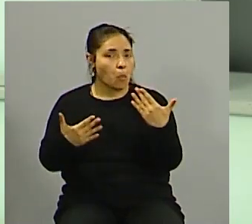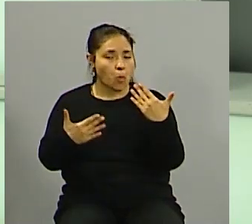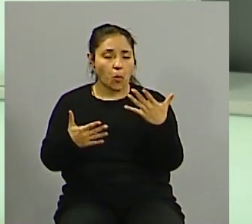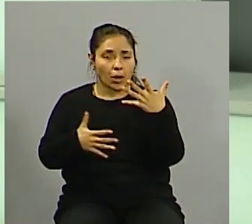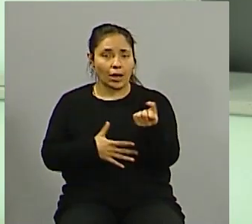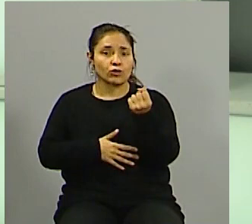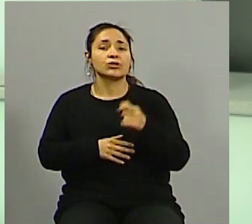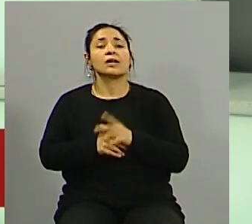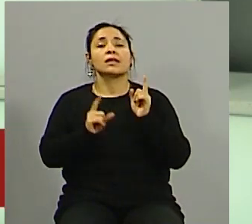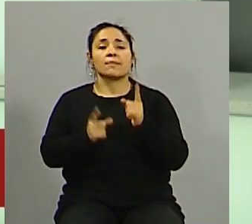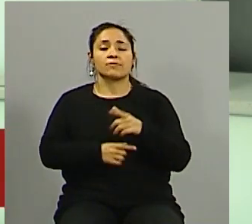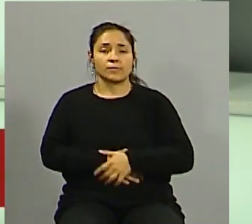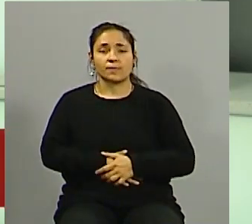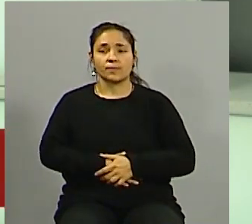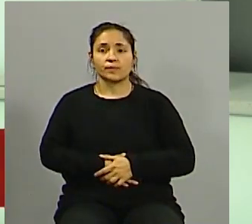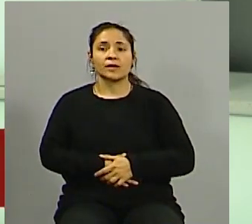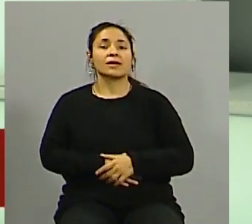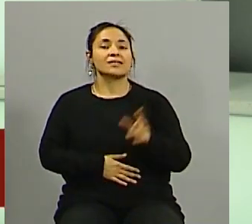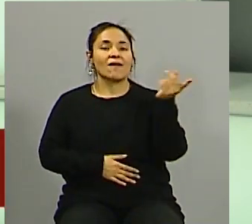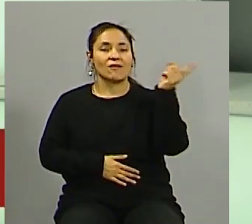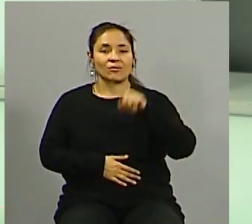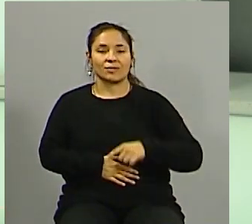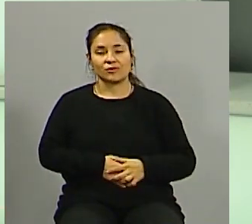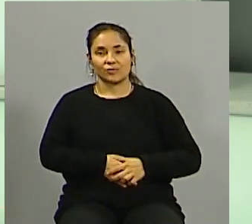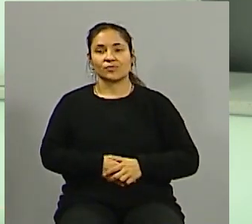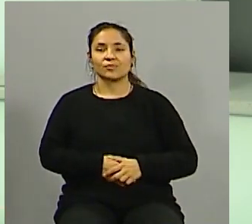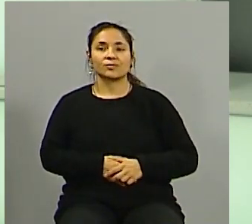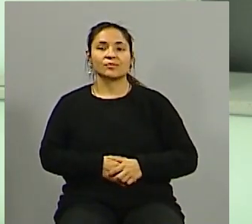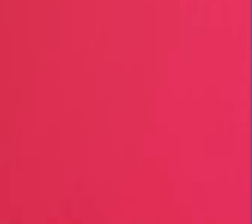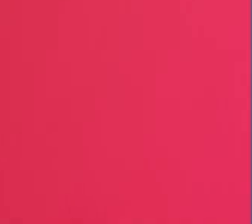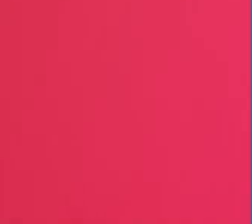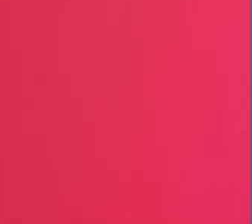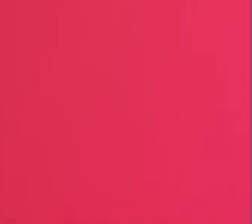encuentran y también como Señalú en Facebook. Ya regresamos.